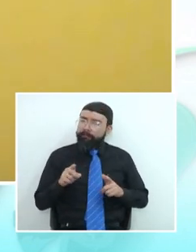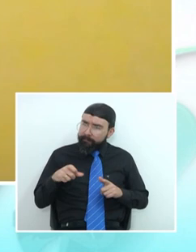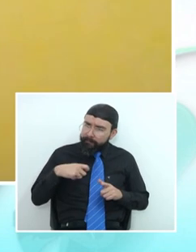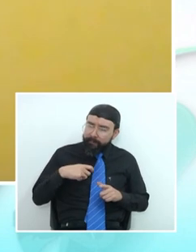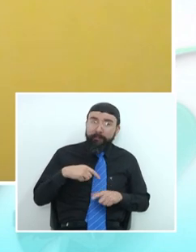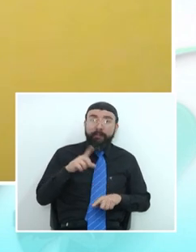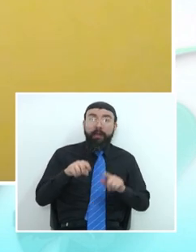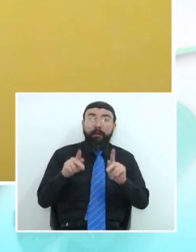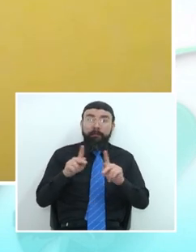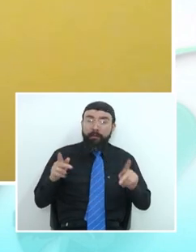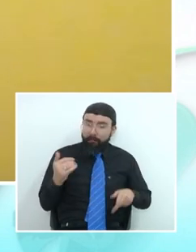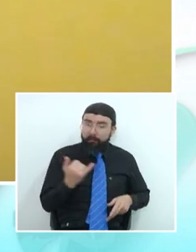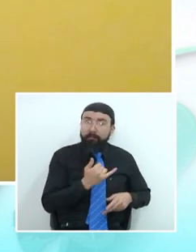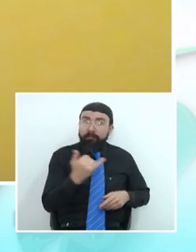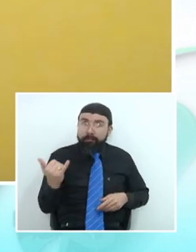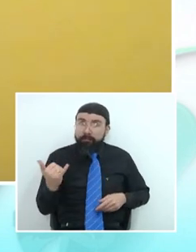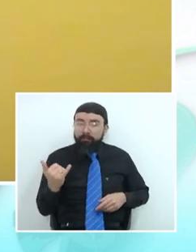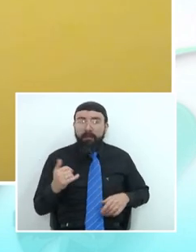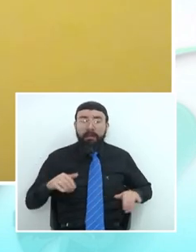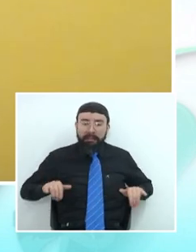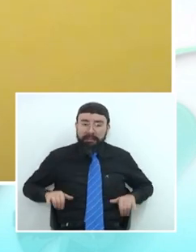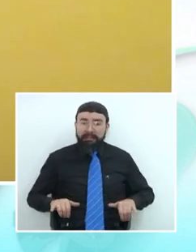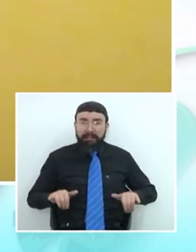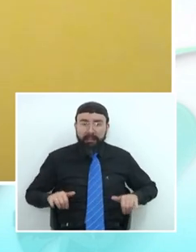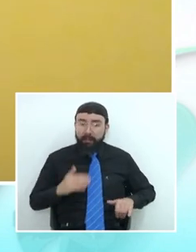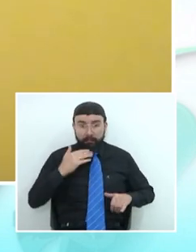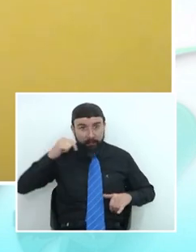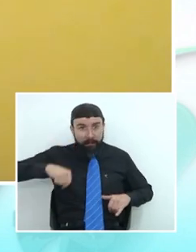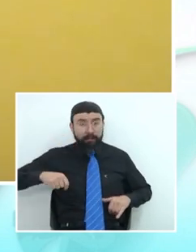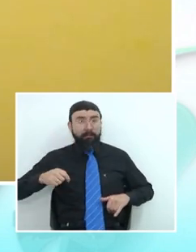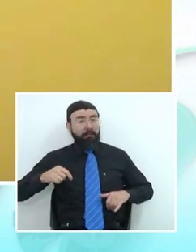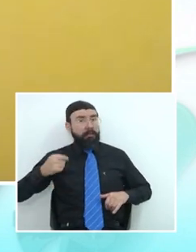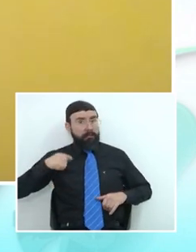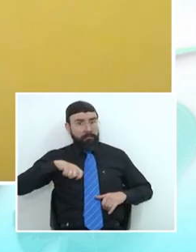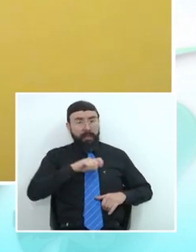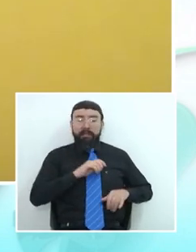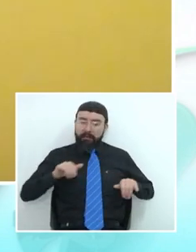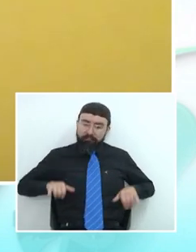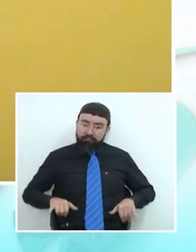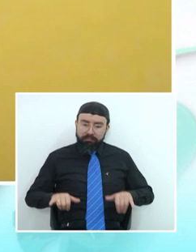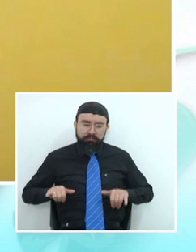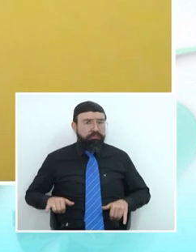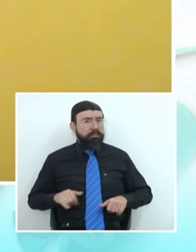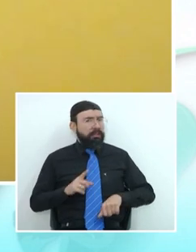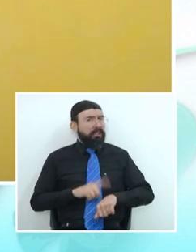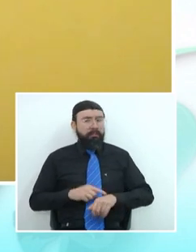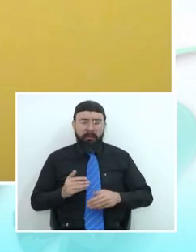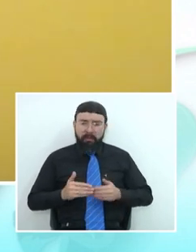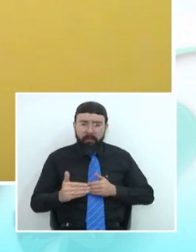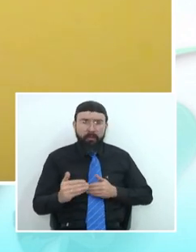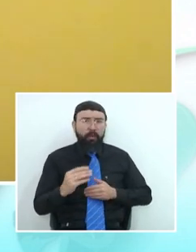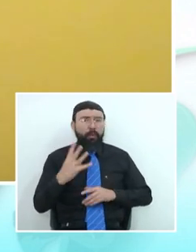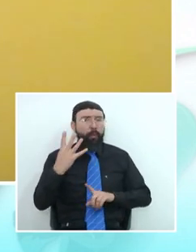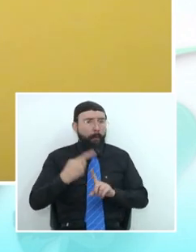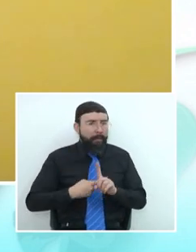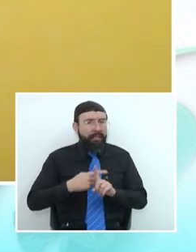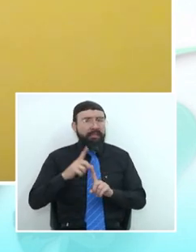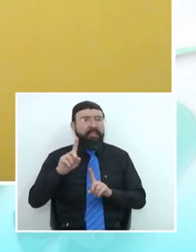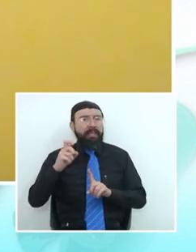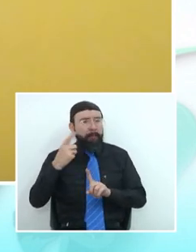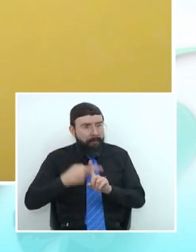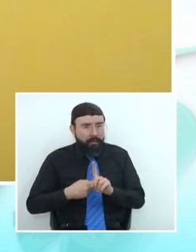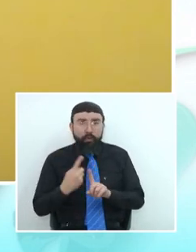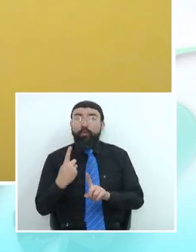pacientes que han llegado en silla de ruedas aquí en España y al poco tiempo, a los 4 o 6 meses, un año por